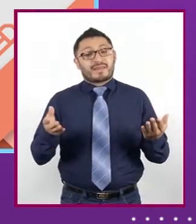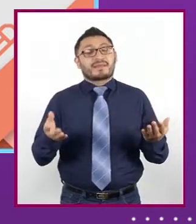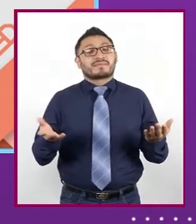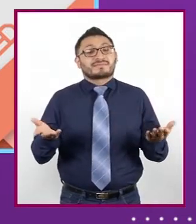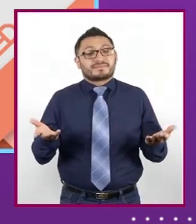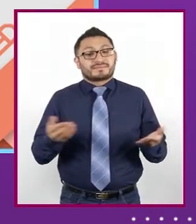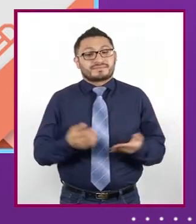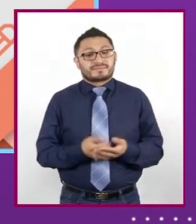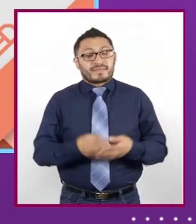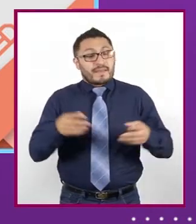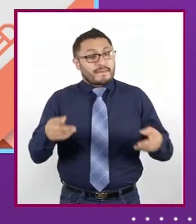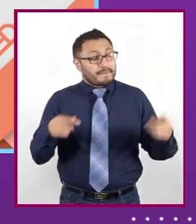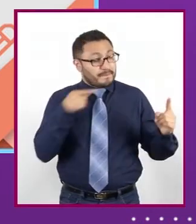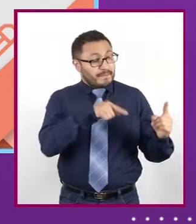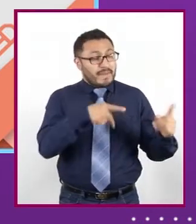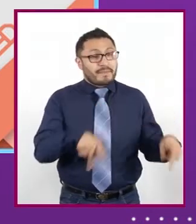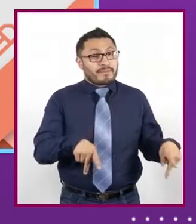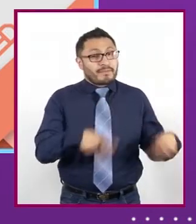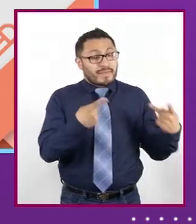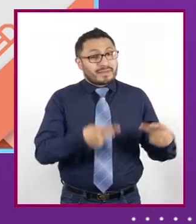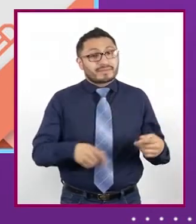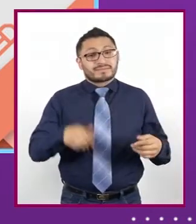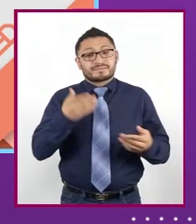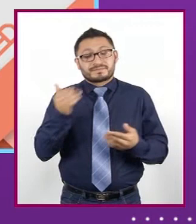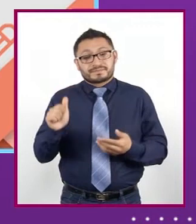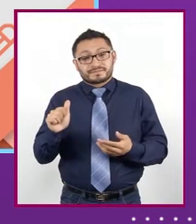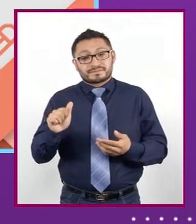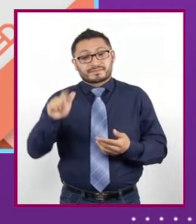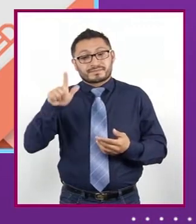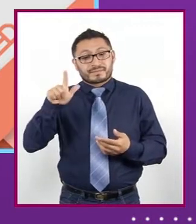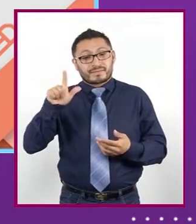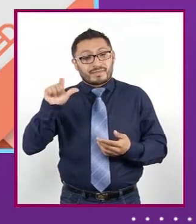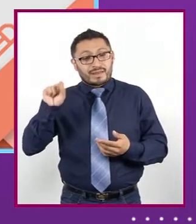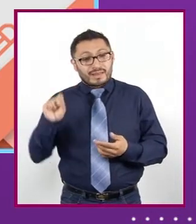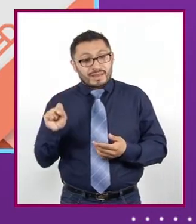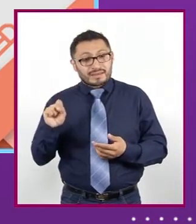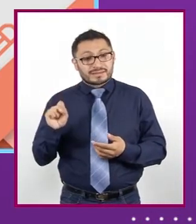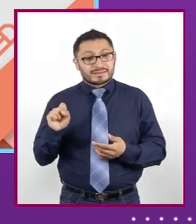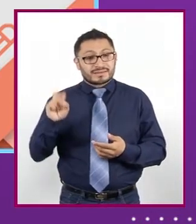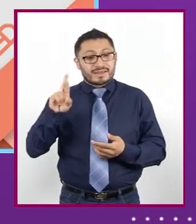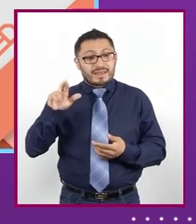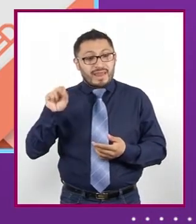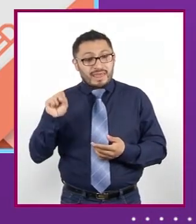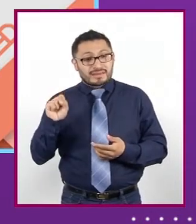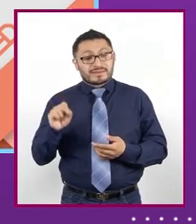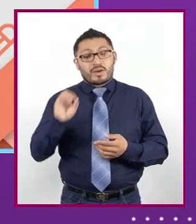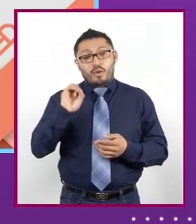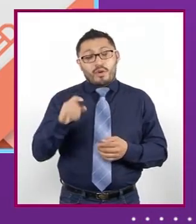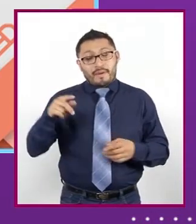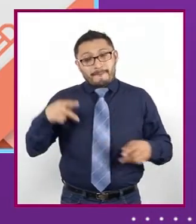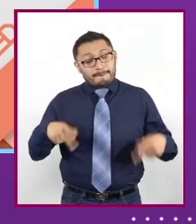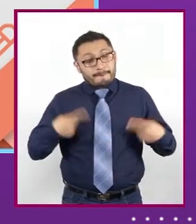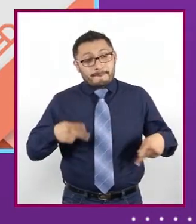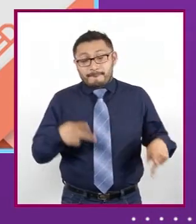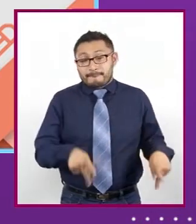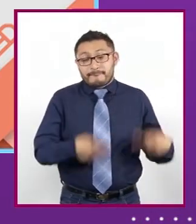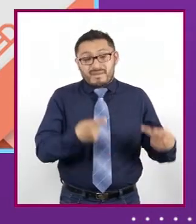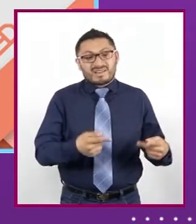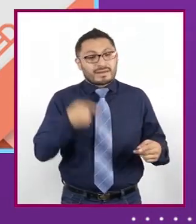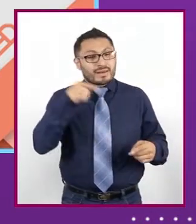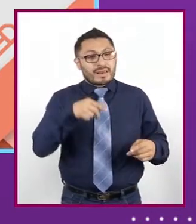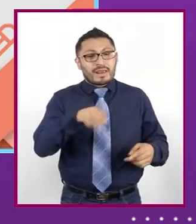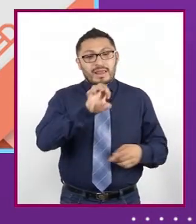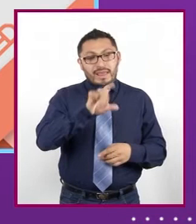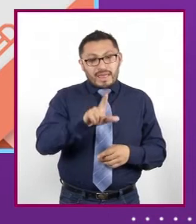de vendedor, A, res, ras, o parte vendedora, el,